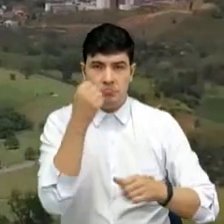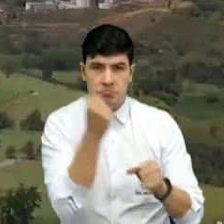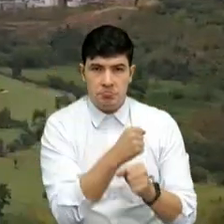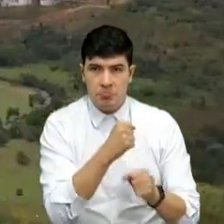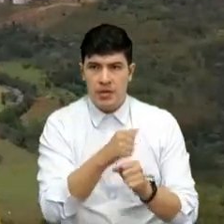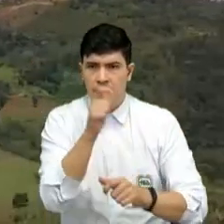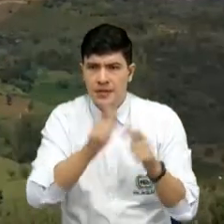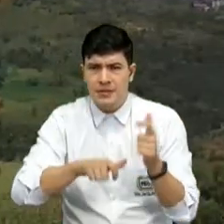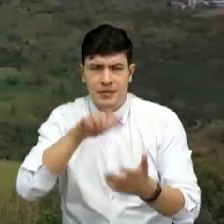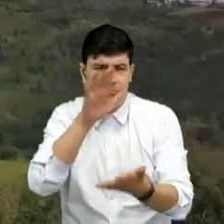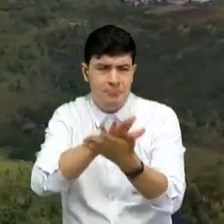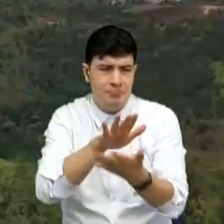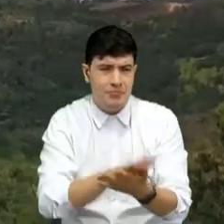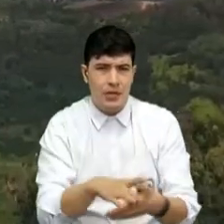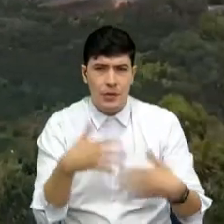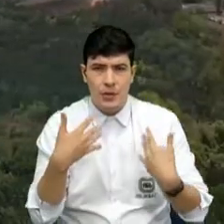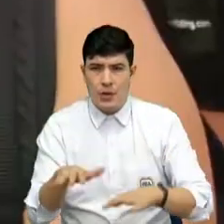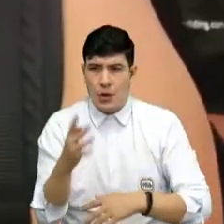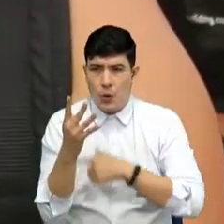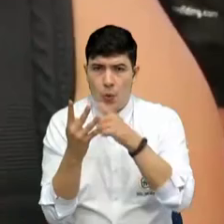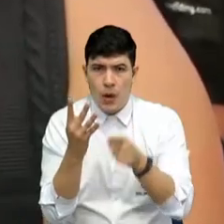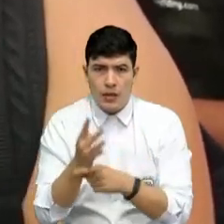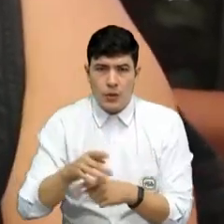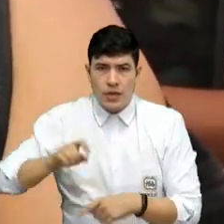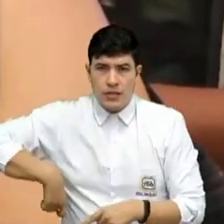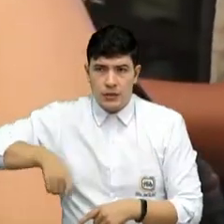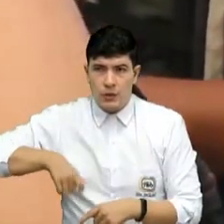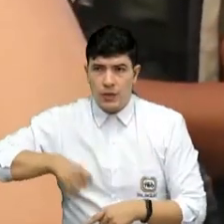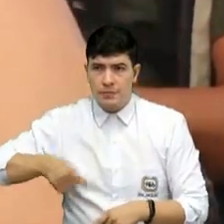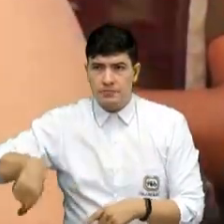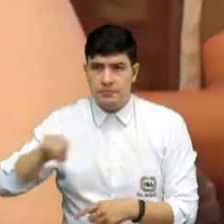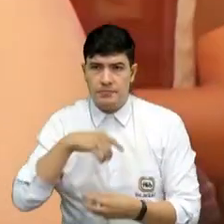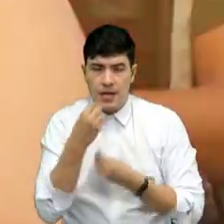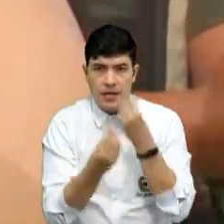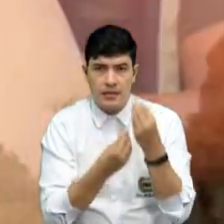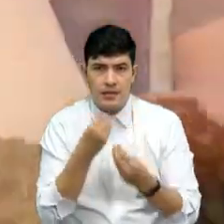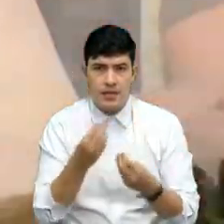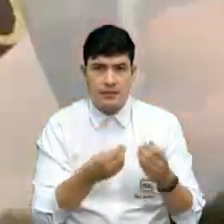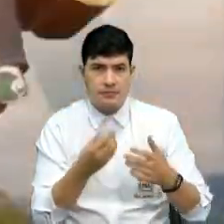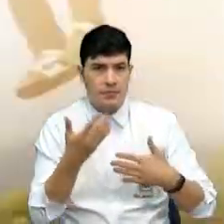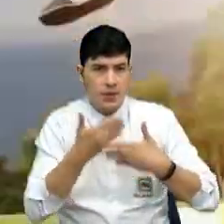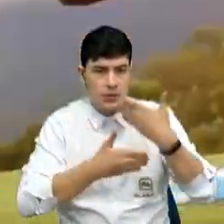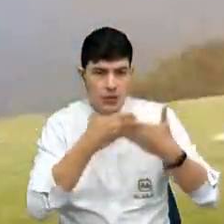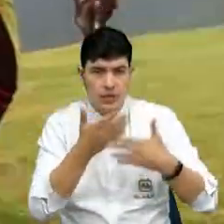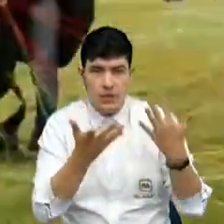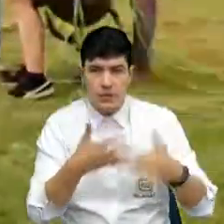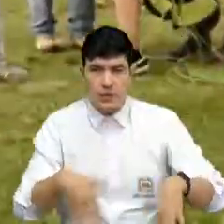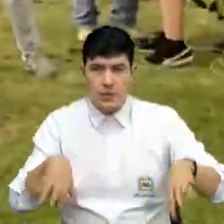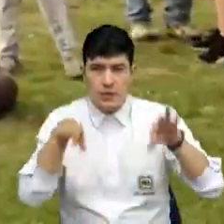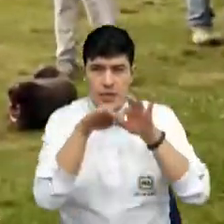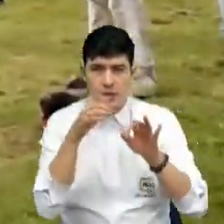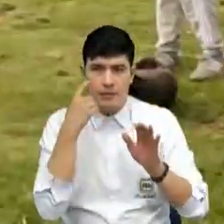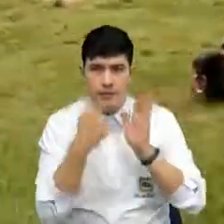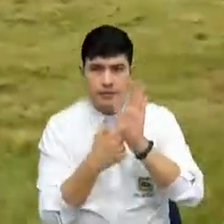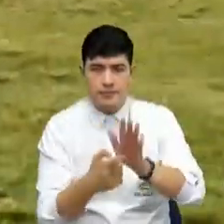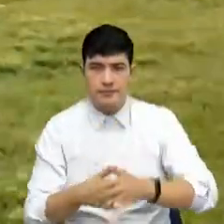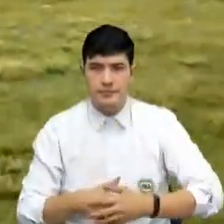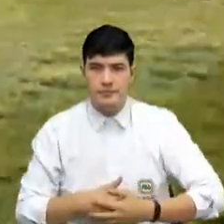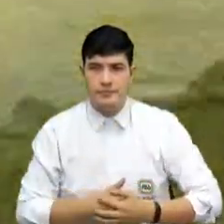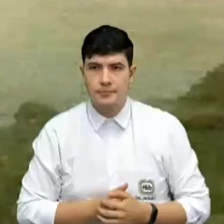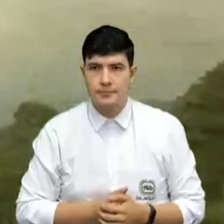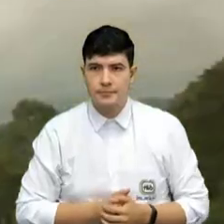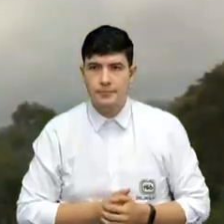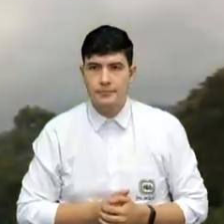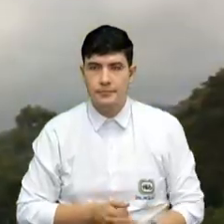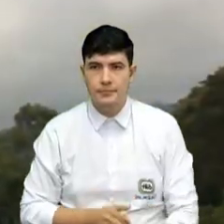ya puede tranquilamente a estas 4 escuelas asistir, realizar sus vuelos y demás. Y esto es un proceso importante dentro de la reapertura económica que se va realizando en